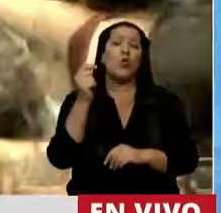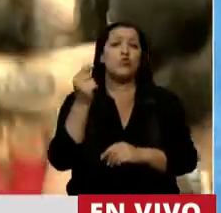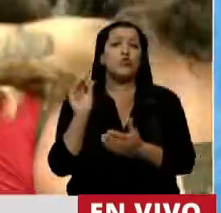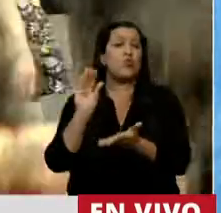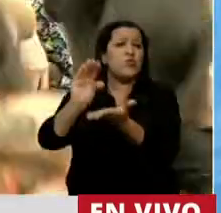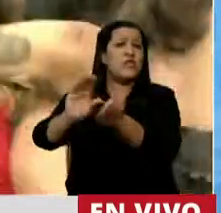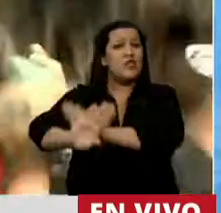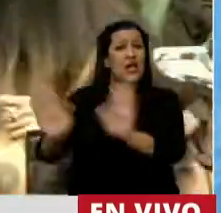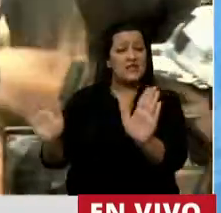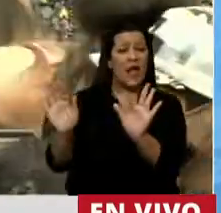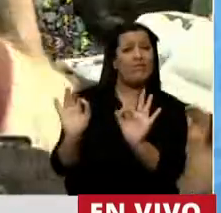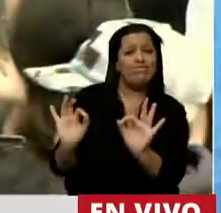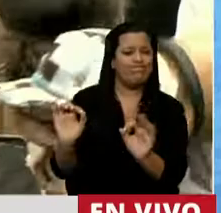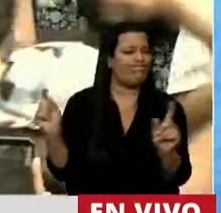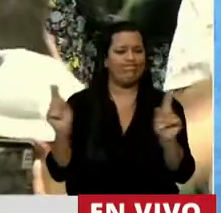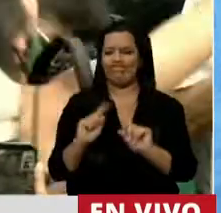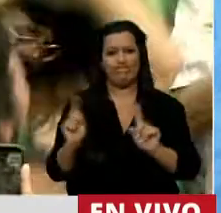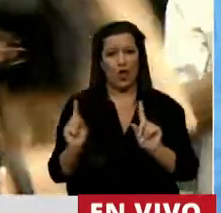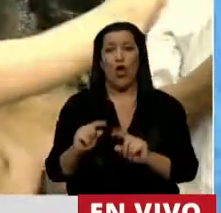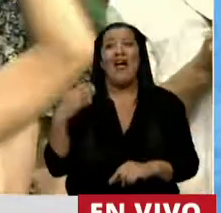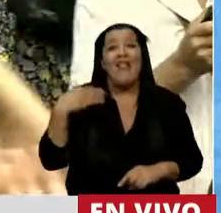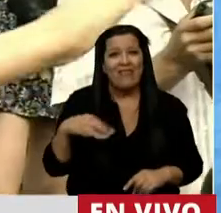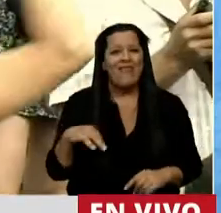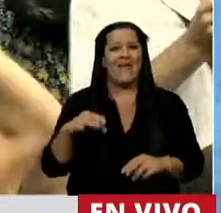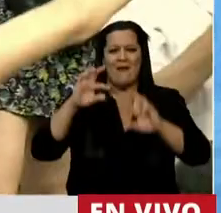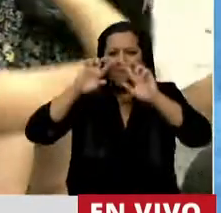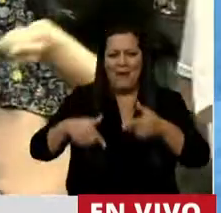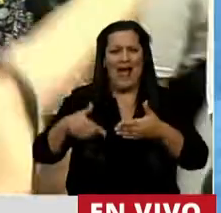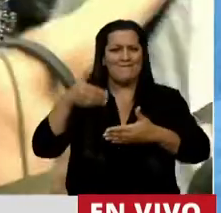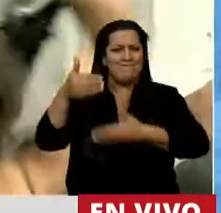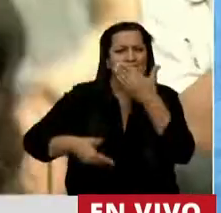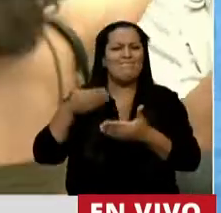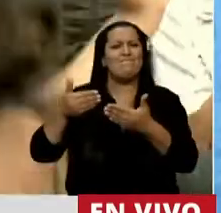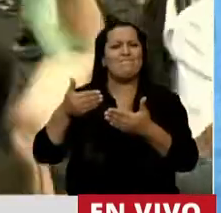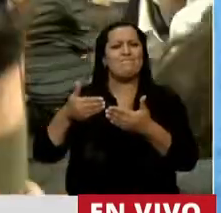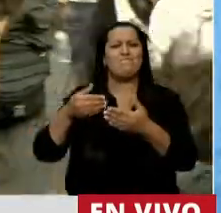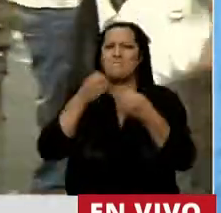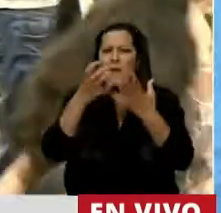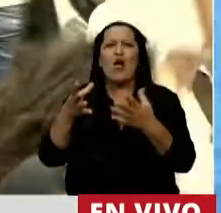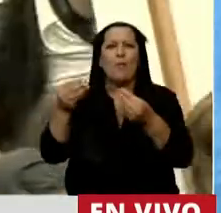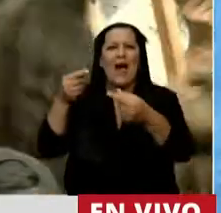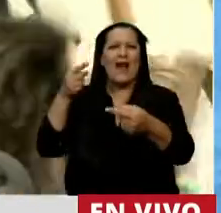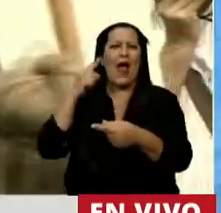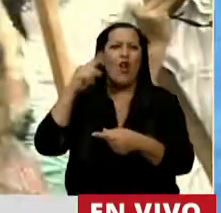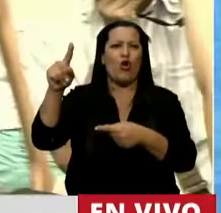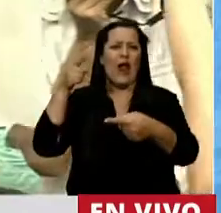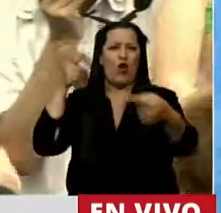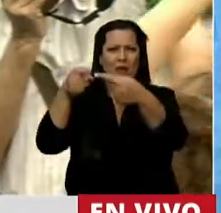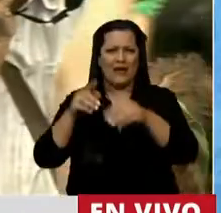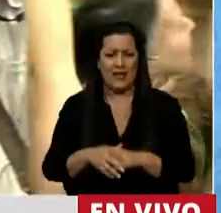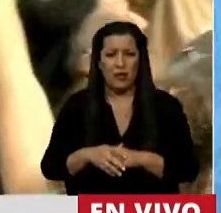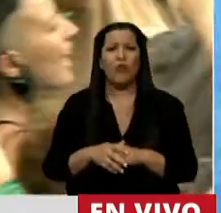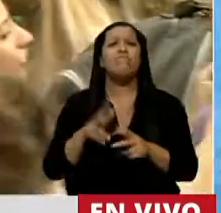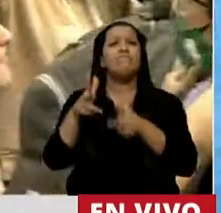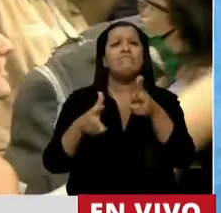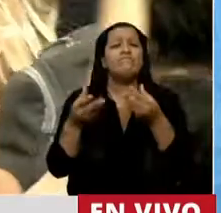no alcanza. Y que deben instrumentarse políticas más activas para llegar al objetivo deseado. Es decir,